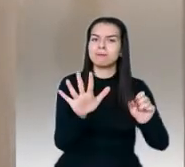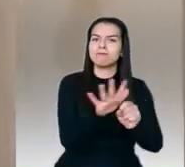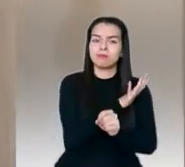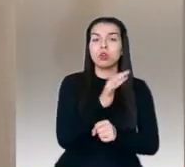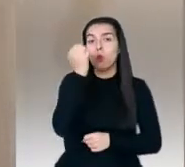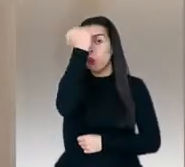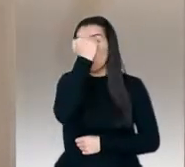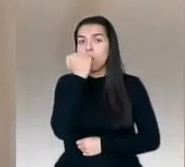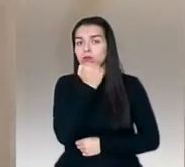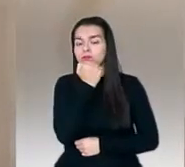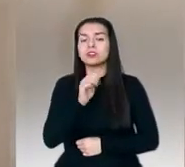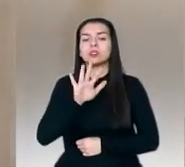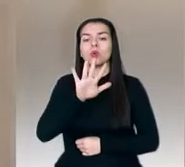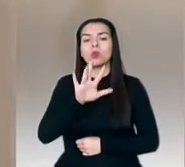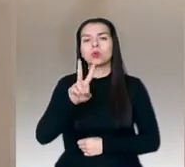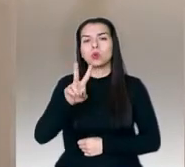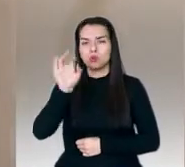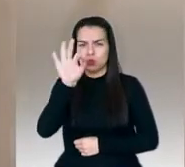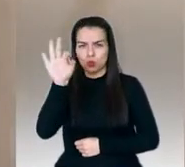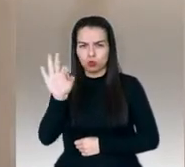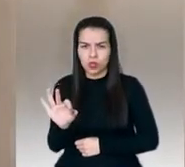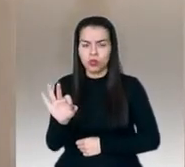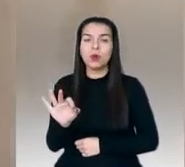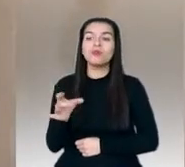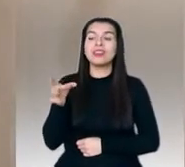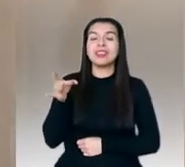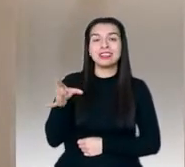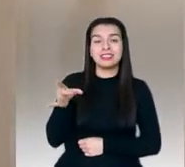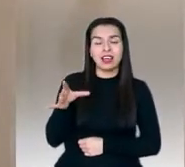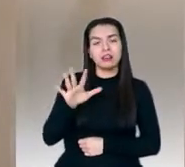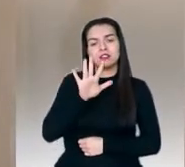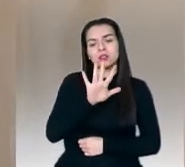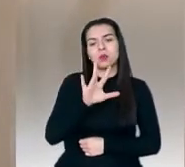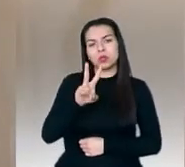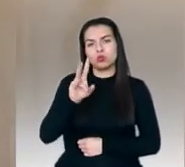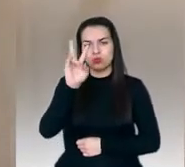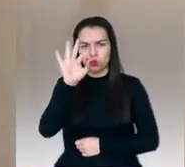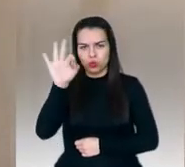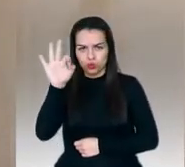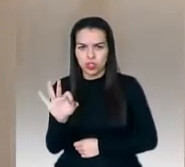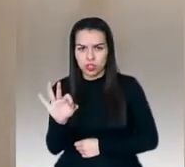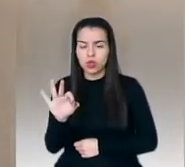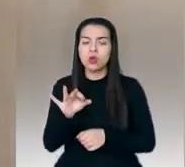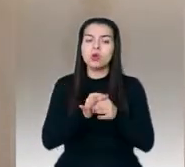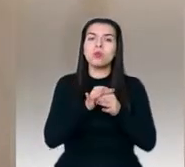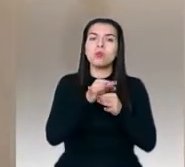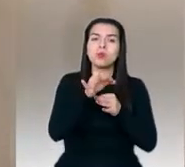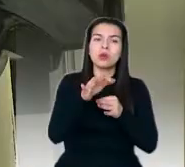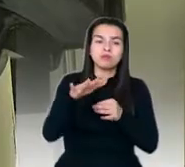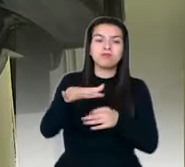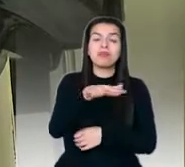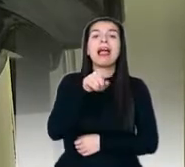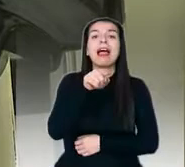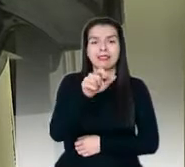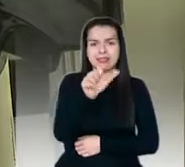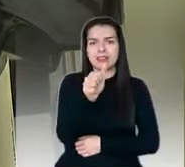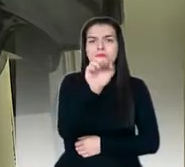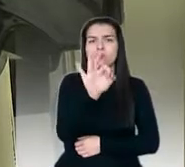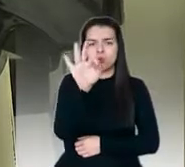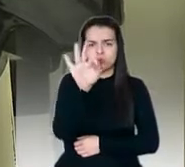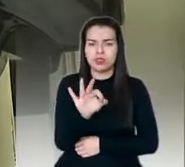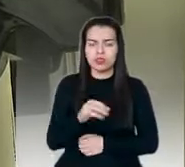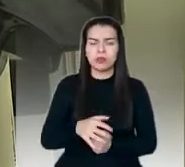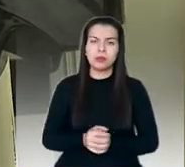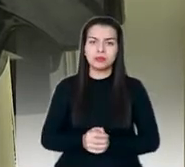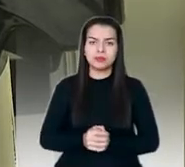del 52%, en Chía un 58%, en el municipio de Pacho solamente tenemos un 10% de ocupación. Desde el